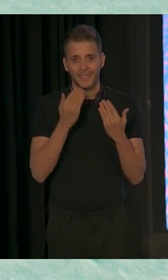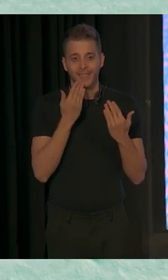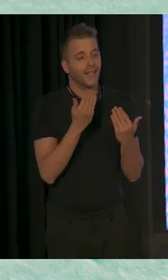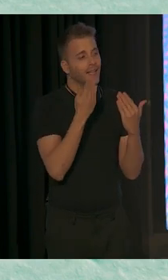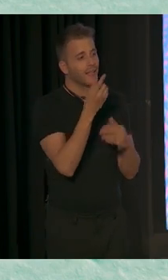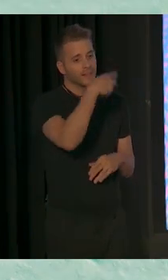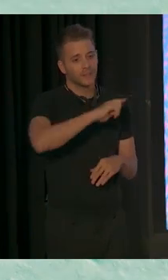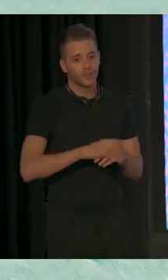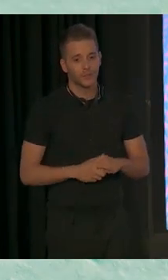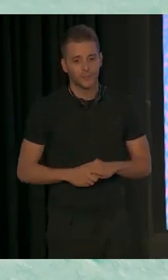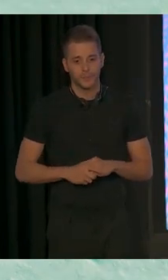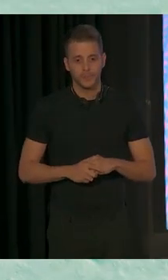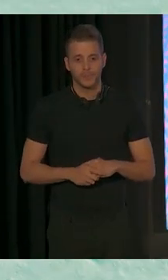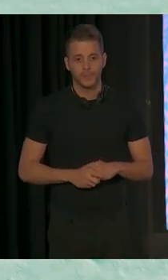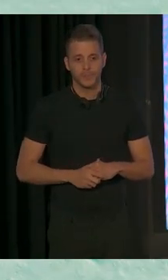Gracias.